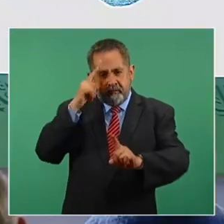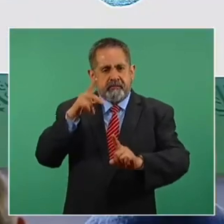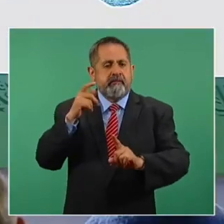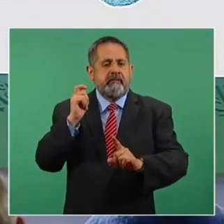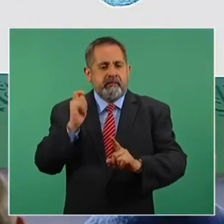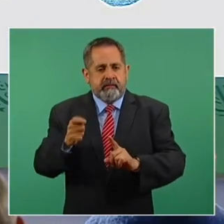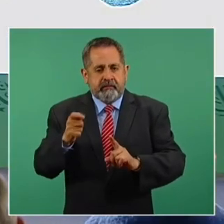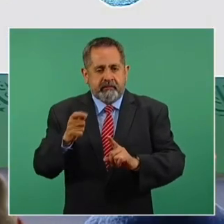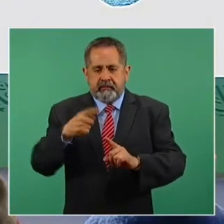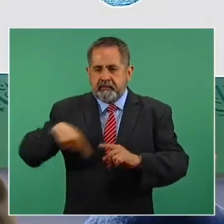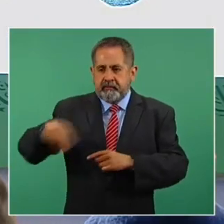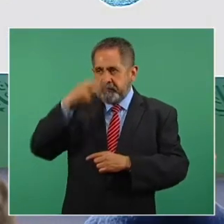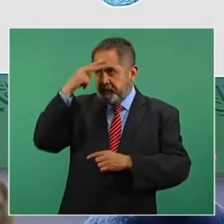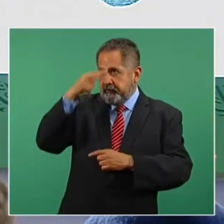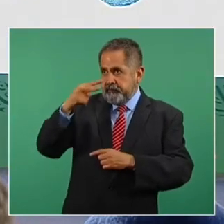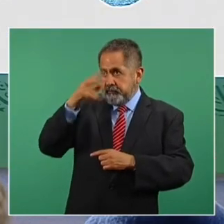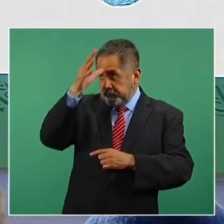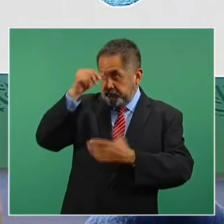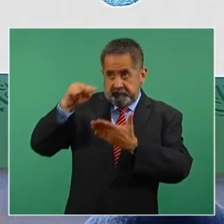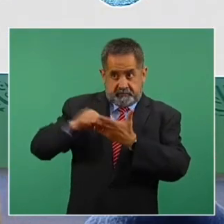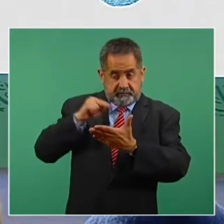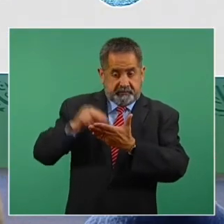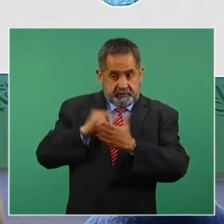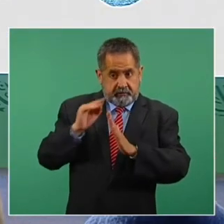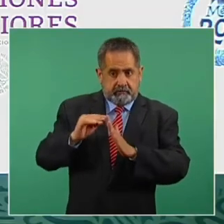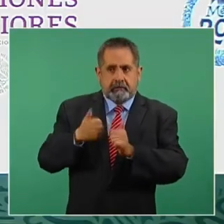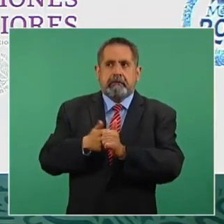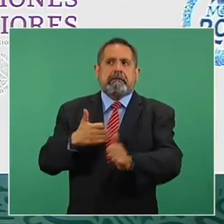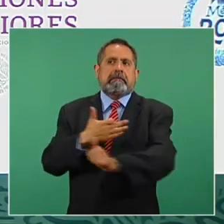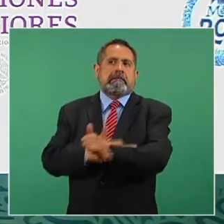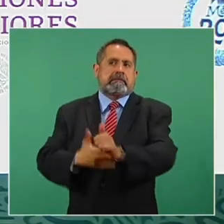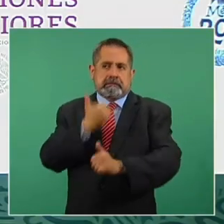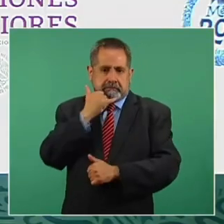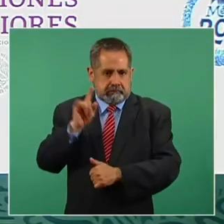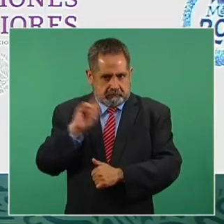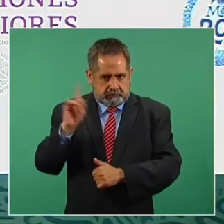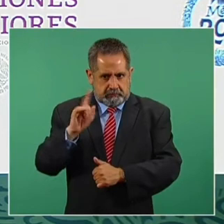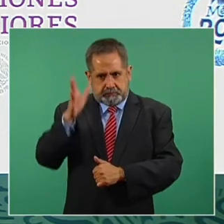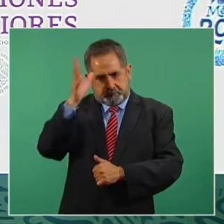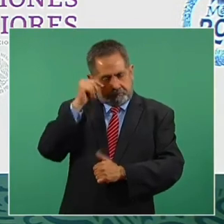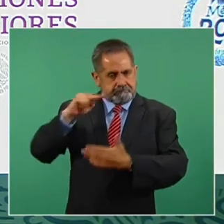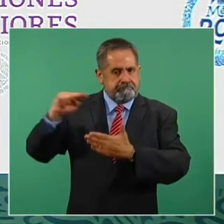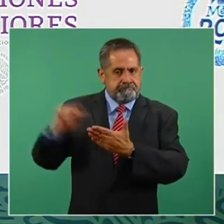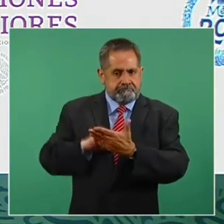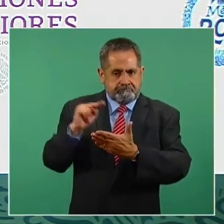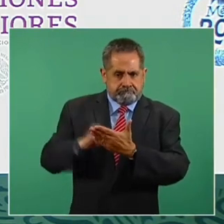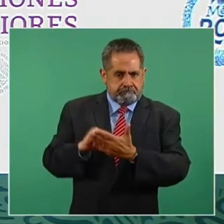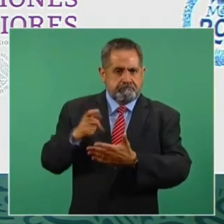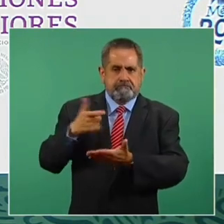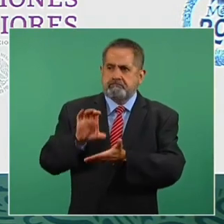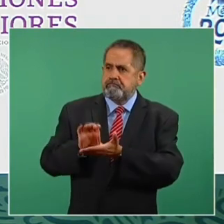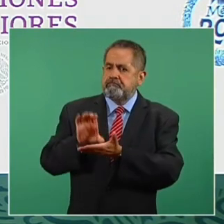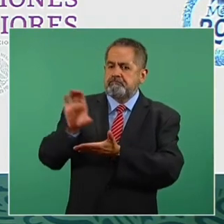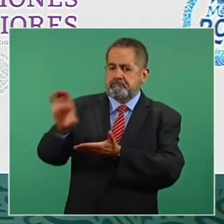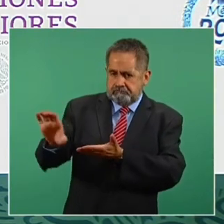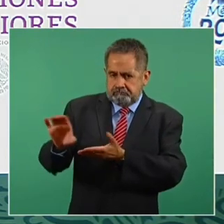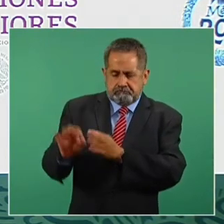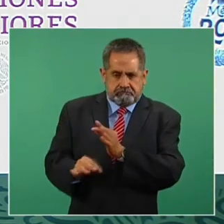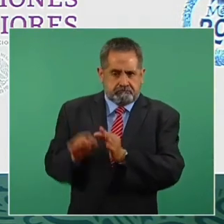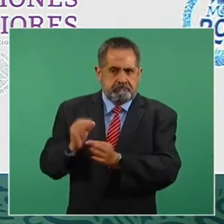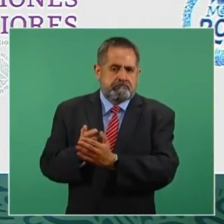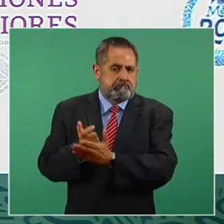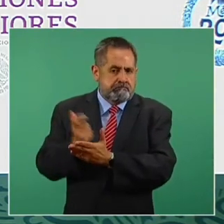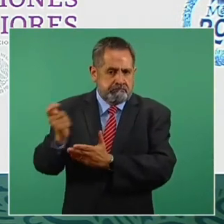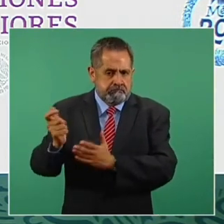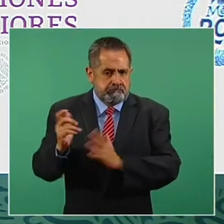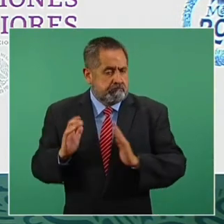retrasen los acuerdos que México ya tiene firmados, pactados y hasta pagados los anticipos